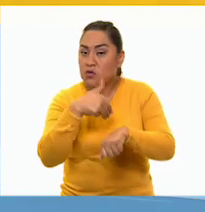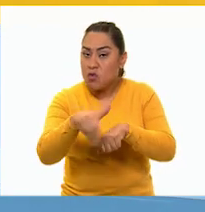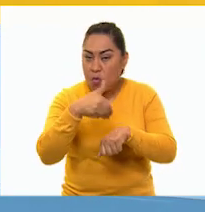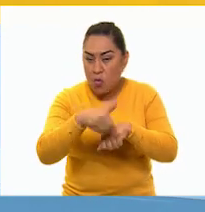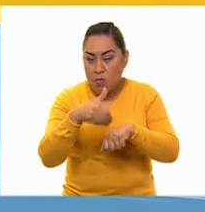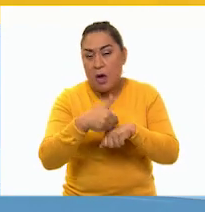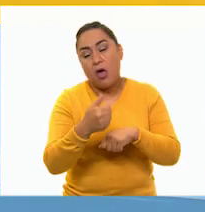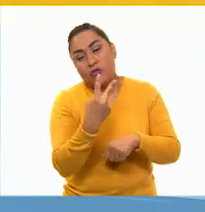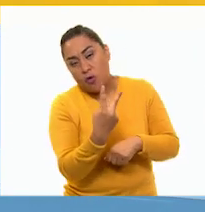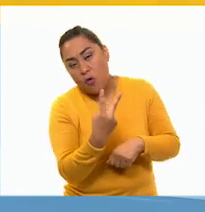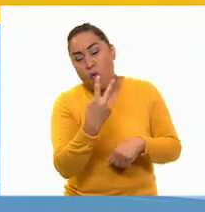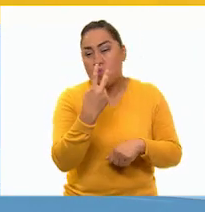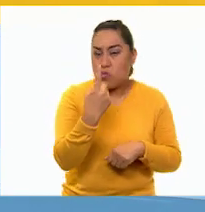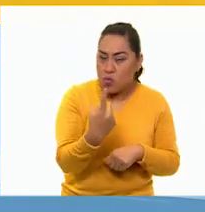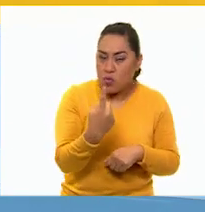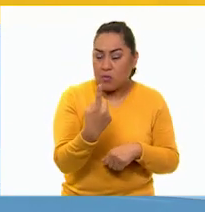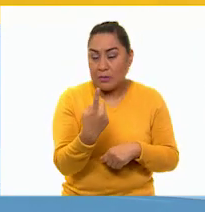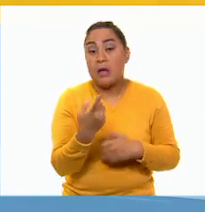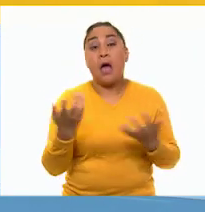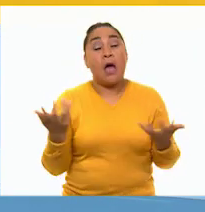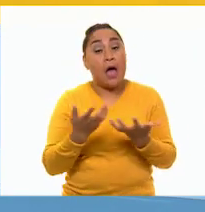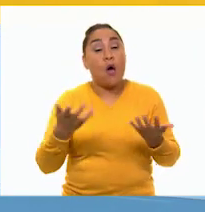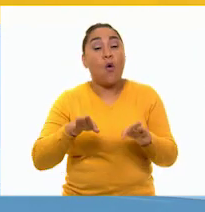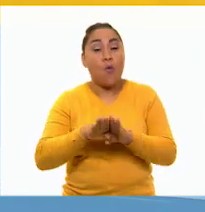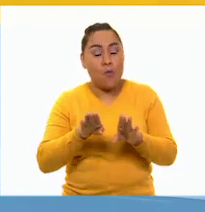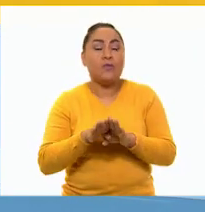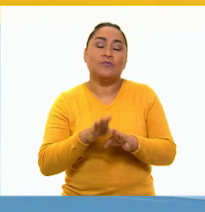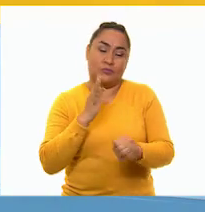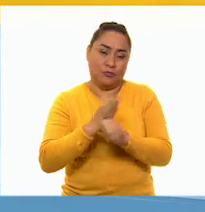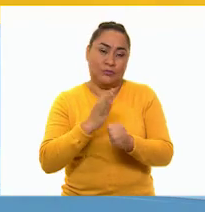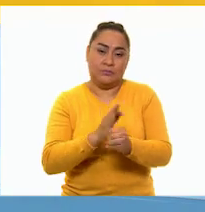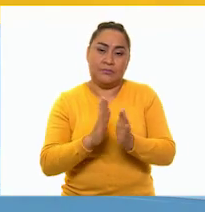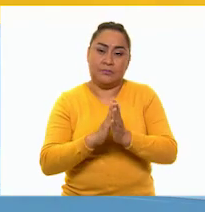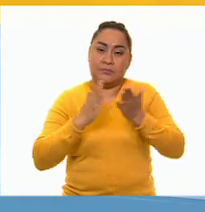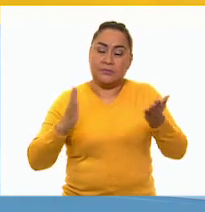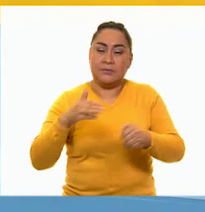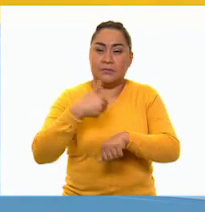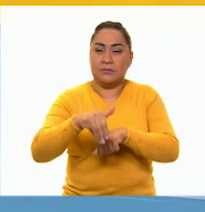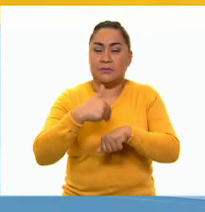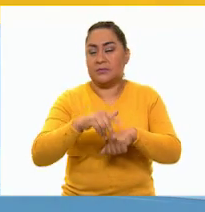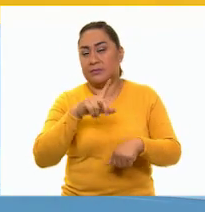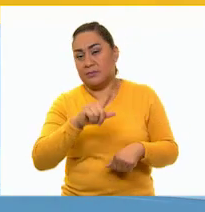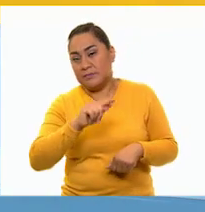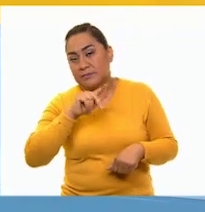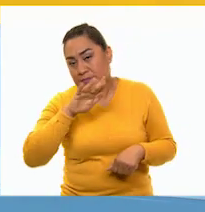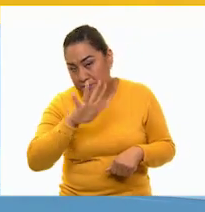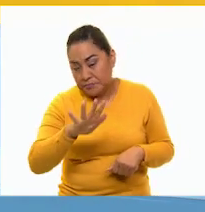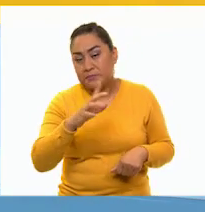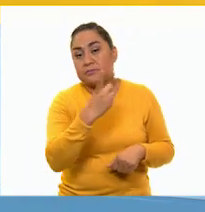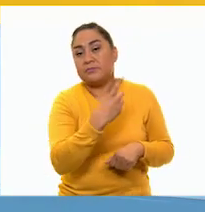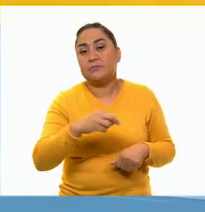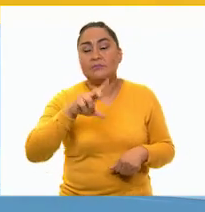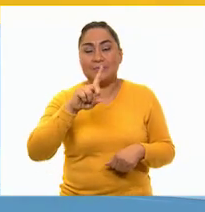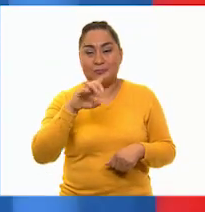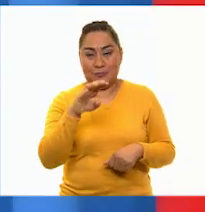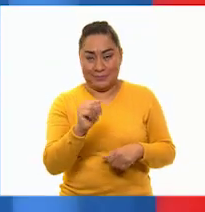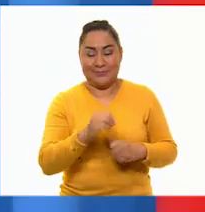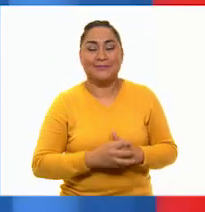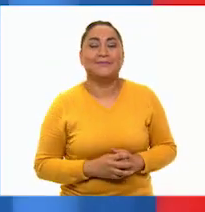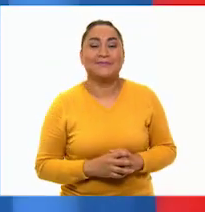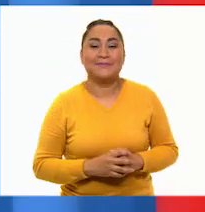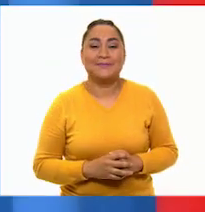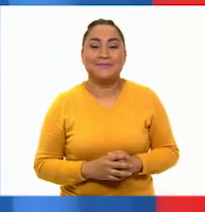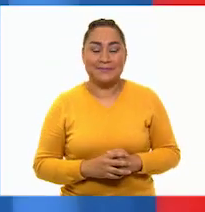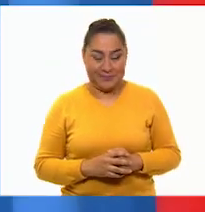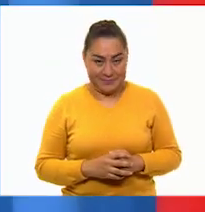resolver. Vamos al desafío número 75, que está en la página 139. Ah, muy